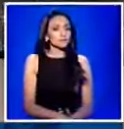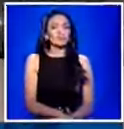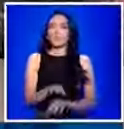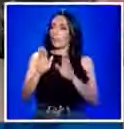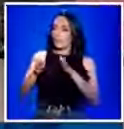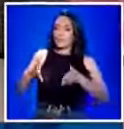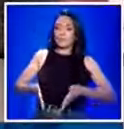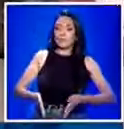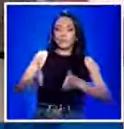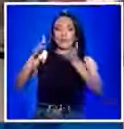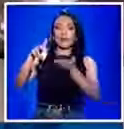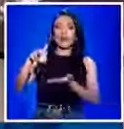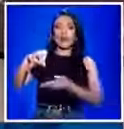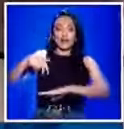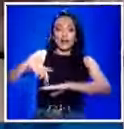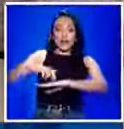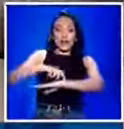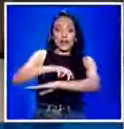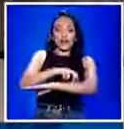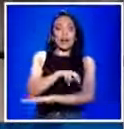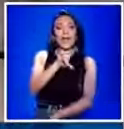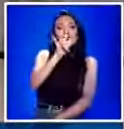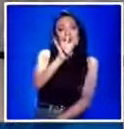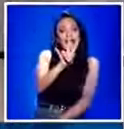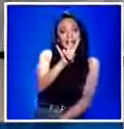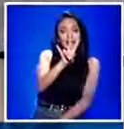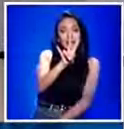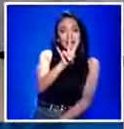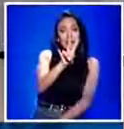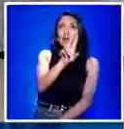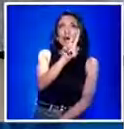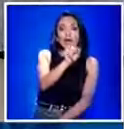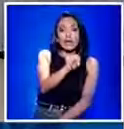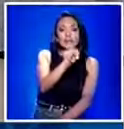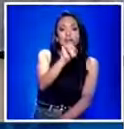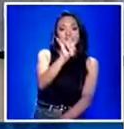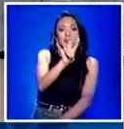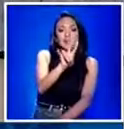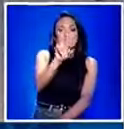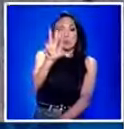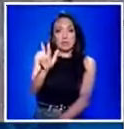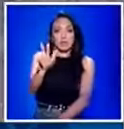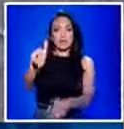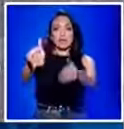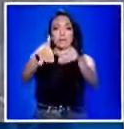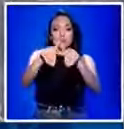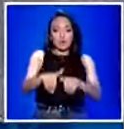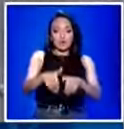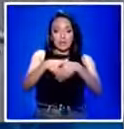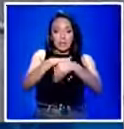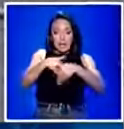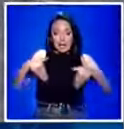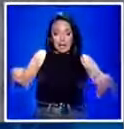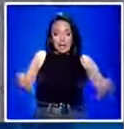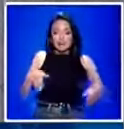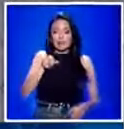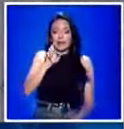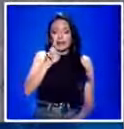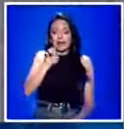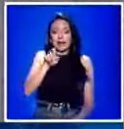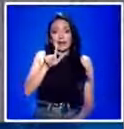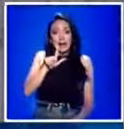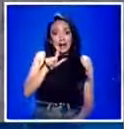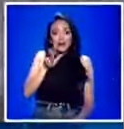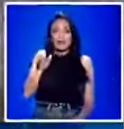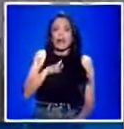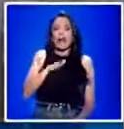Esta es la escalinata N73. Entre la avenida Real Audiencia y José Ponce Martínez. Ok. Y